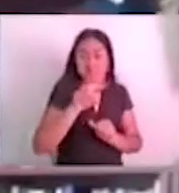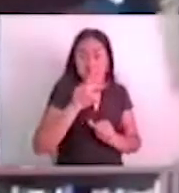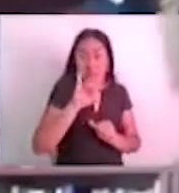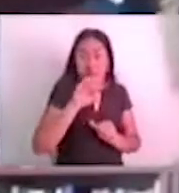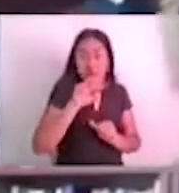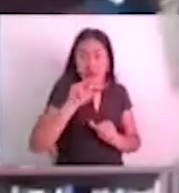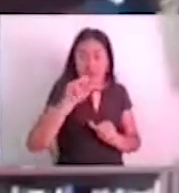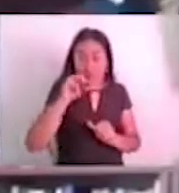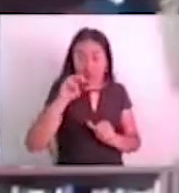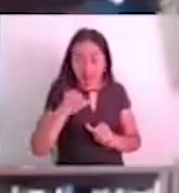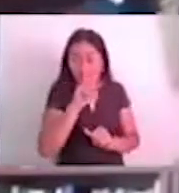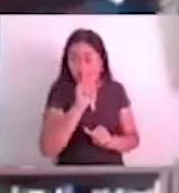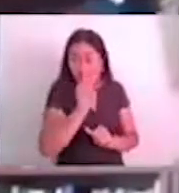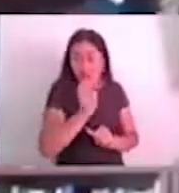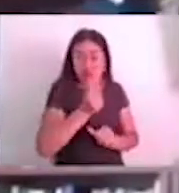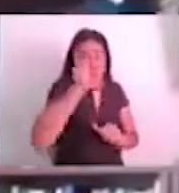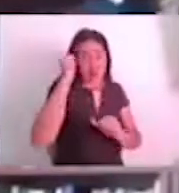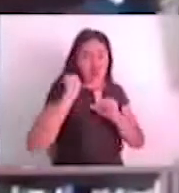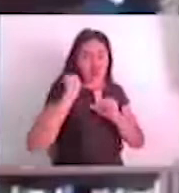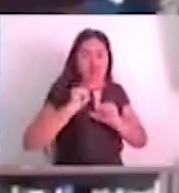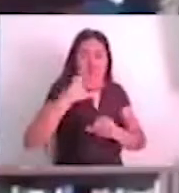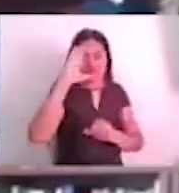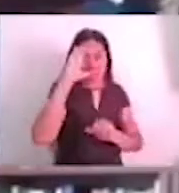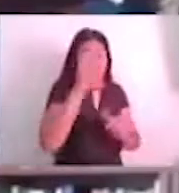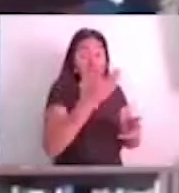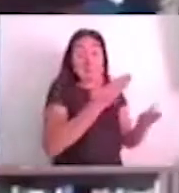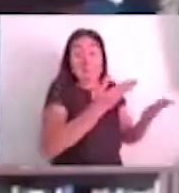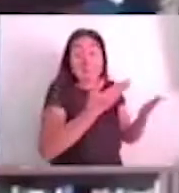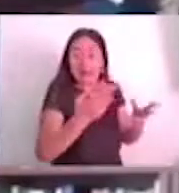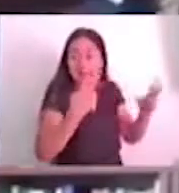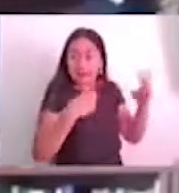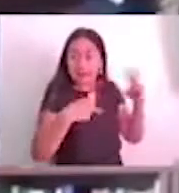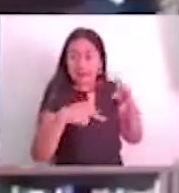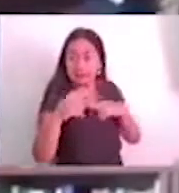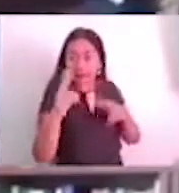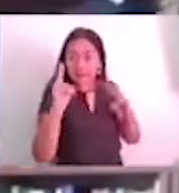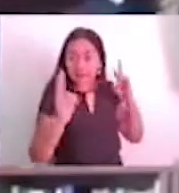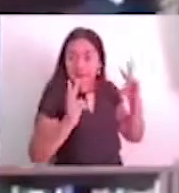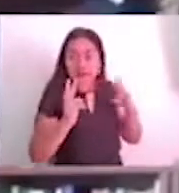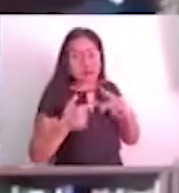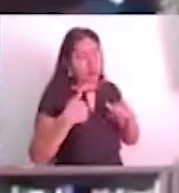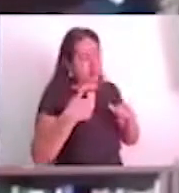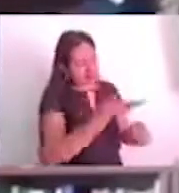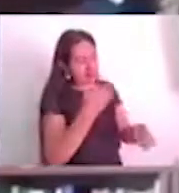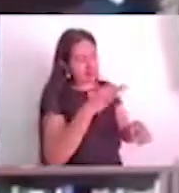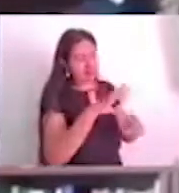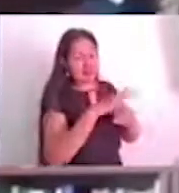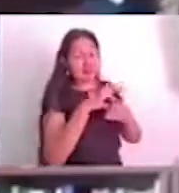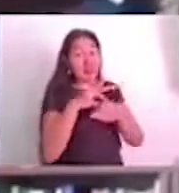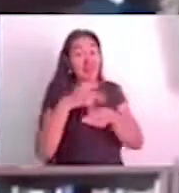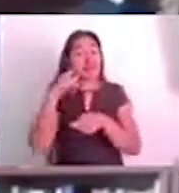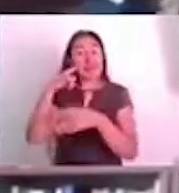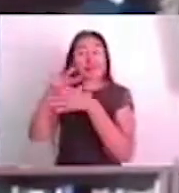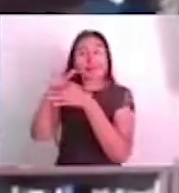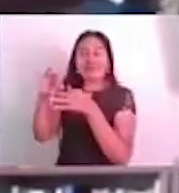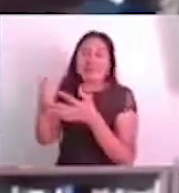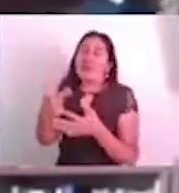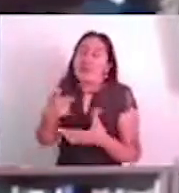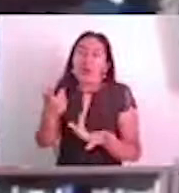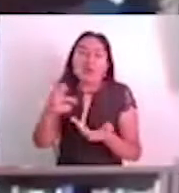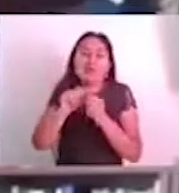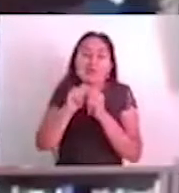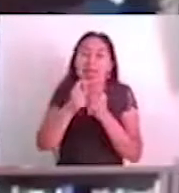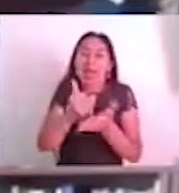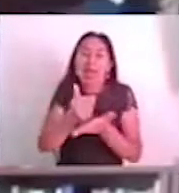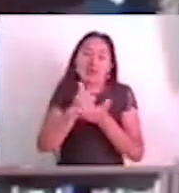Norte, cuando estaban en la guerra, vino a visitar y lo metí a los túneles de Cholula y le expliqué, bueno, traductor de por medio, y